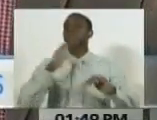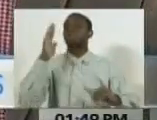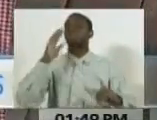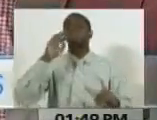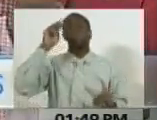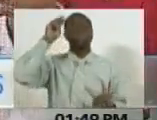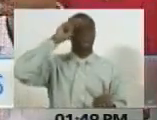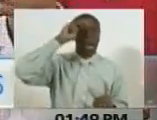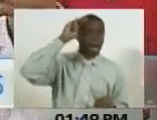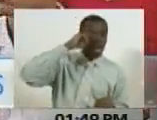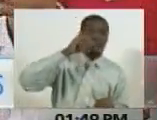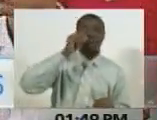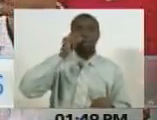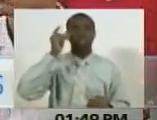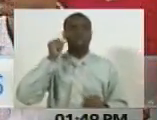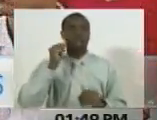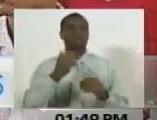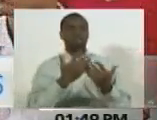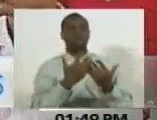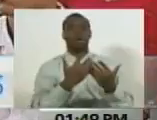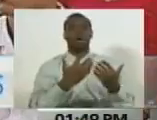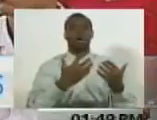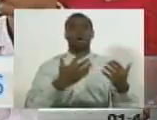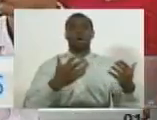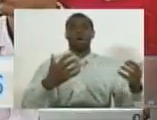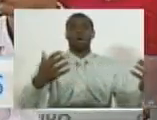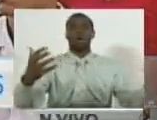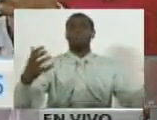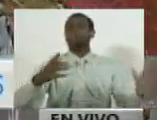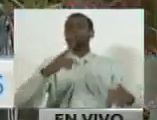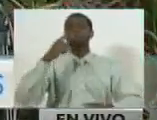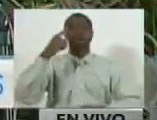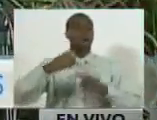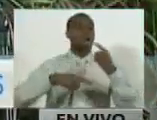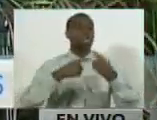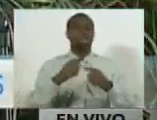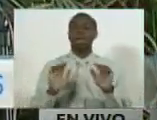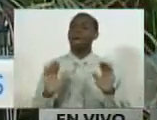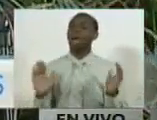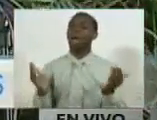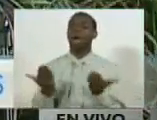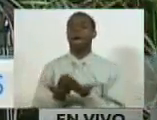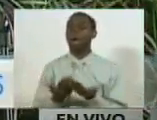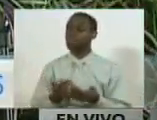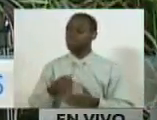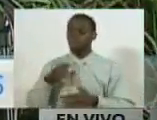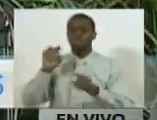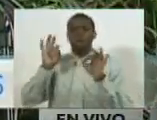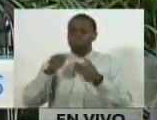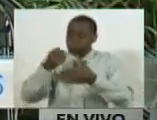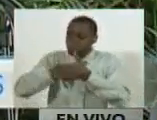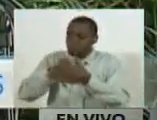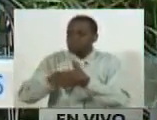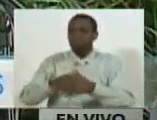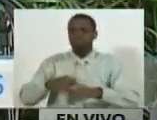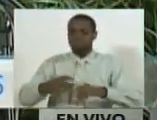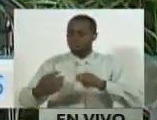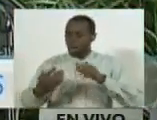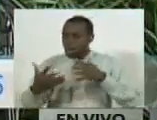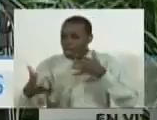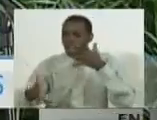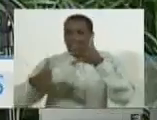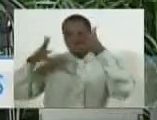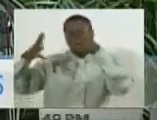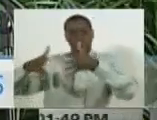maestros y maestras que están todos los días en su aula, luchando, batallando. Hay muchas cosas